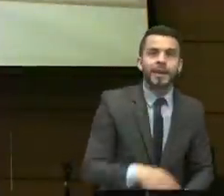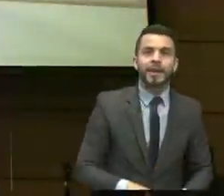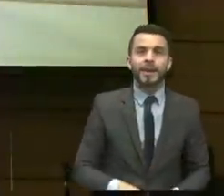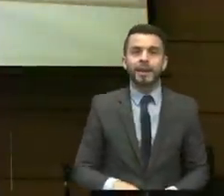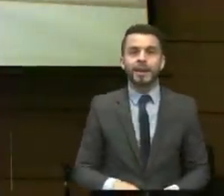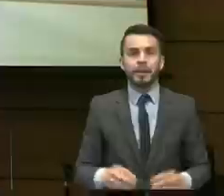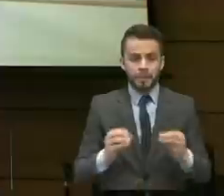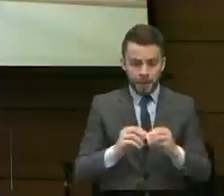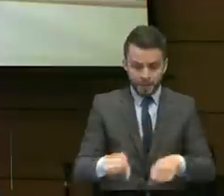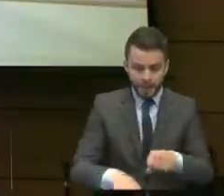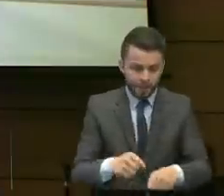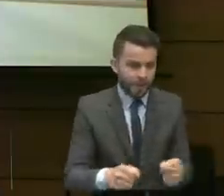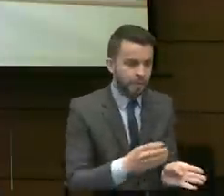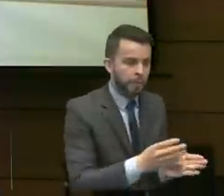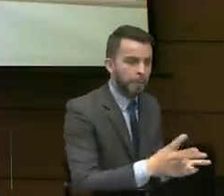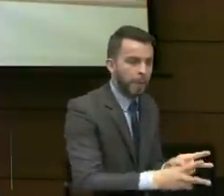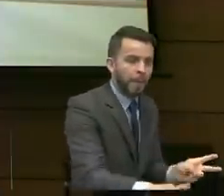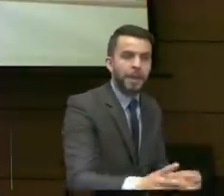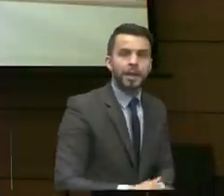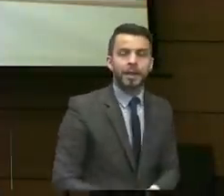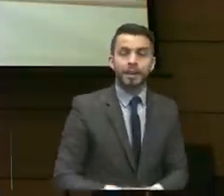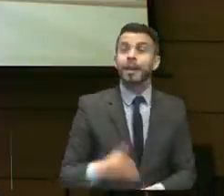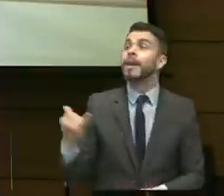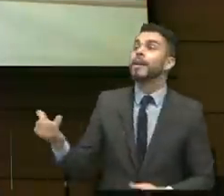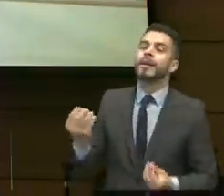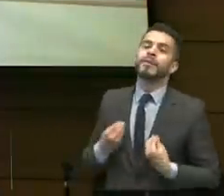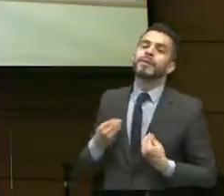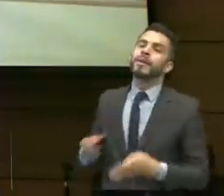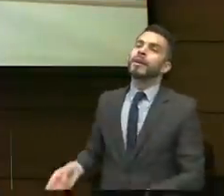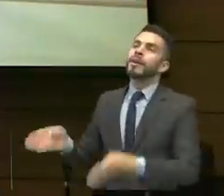cicloparqueaderos. Y yo seguiré viviendo aquí feliz.